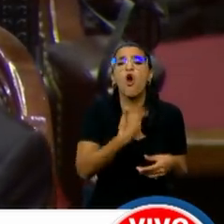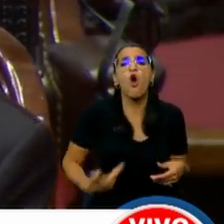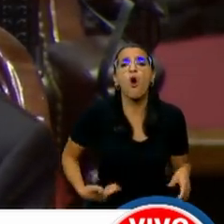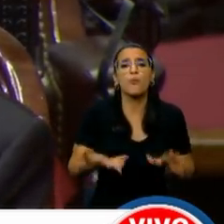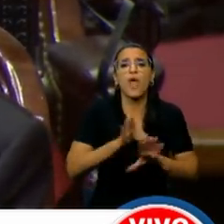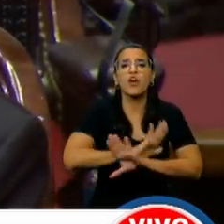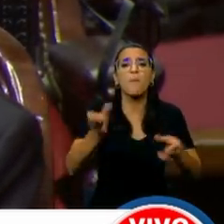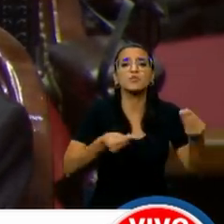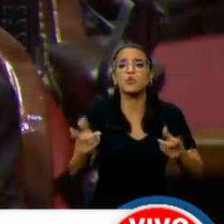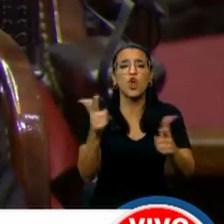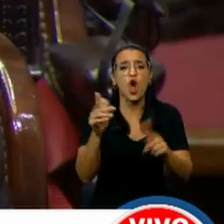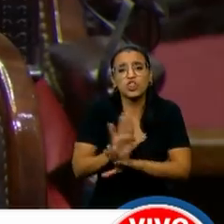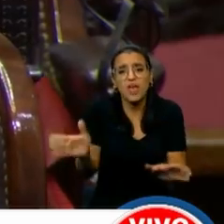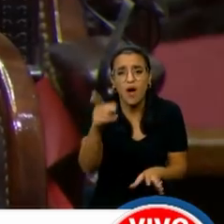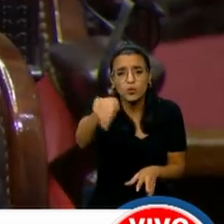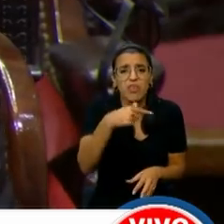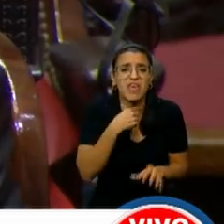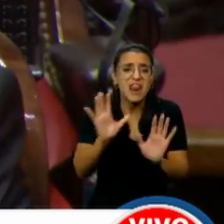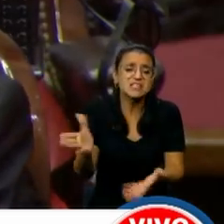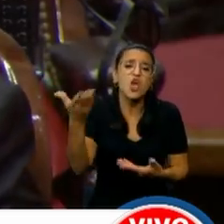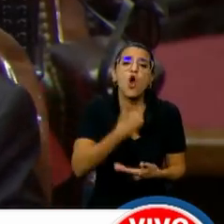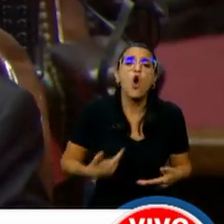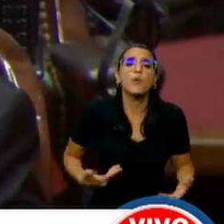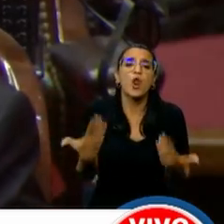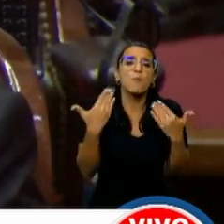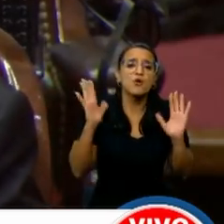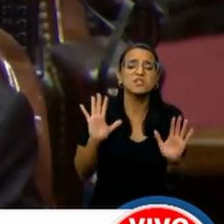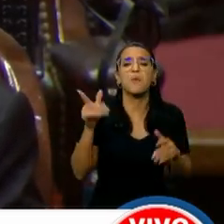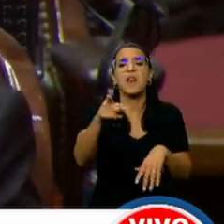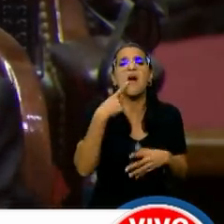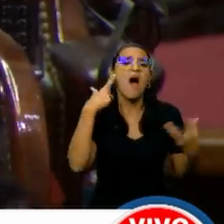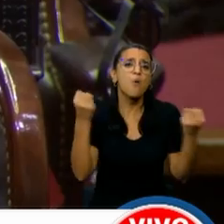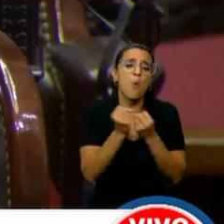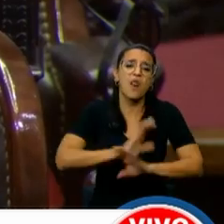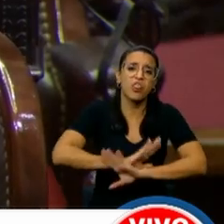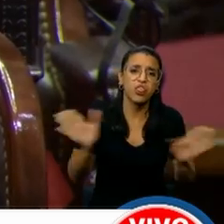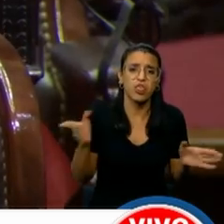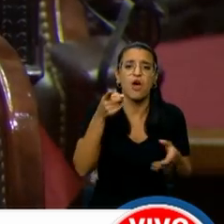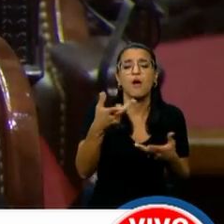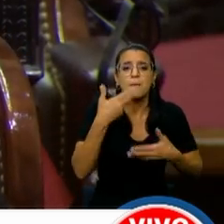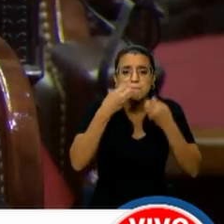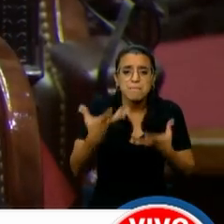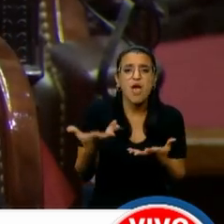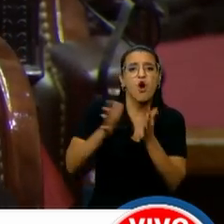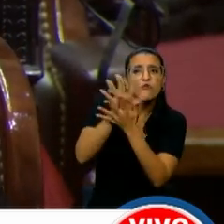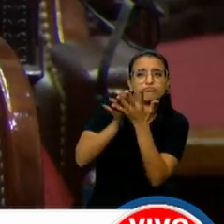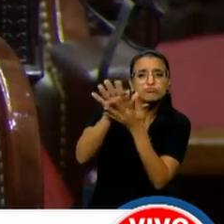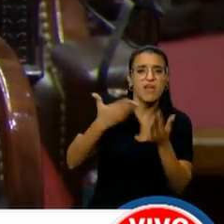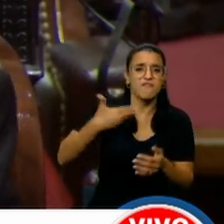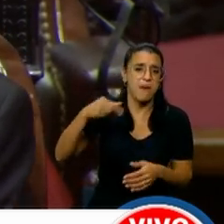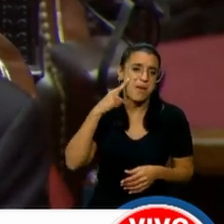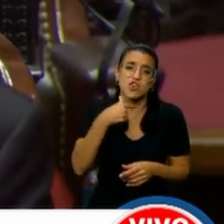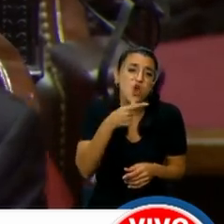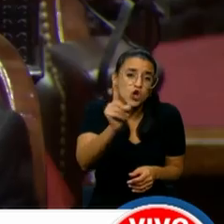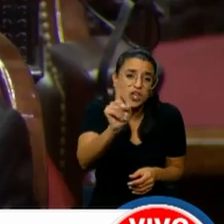se quede sin presupuesto y que el gobierno se quede sin la posibilidad de arribar a un acuerdo en mejores términos con el fondo monetario internacional